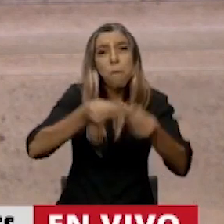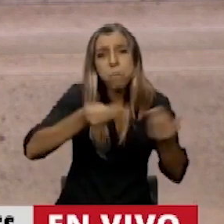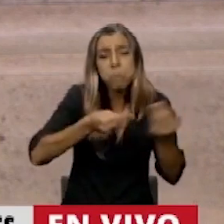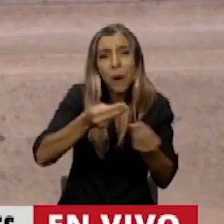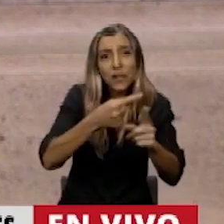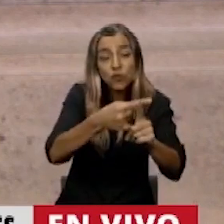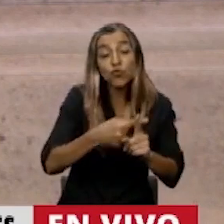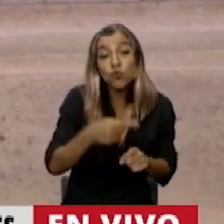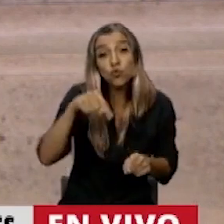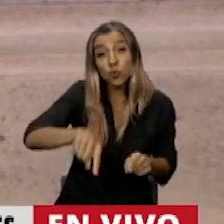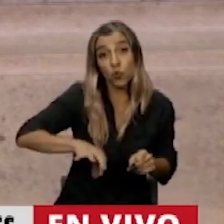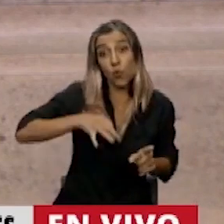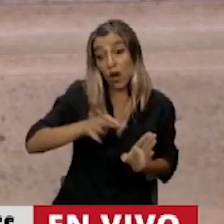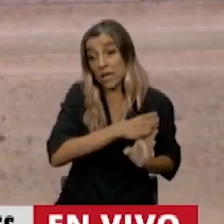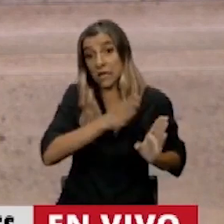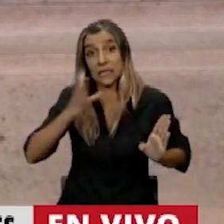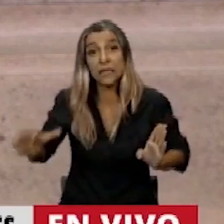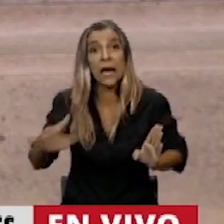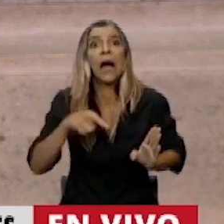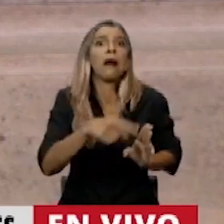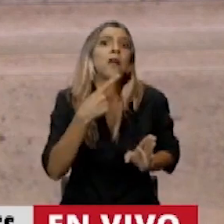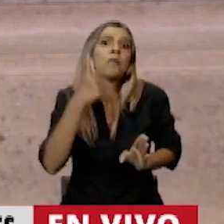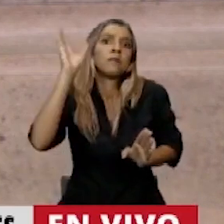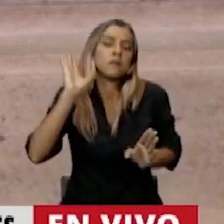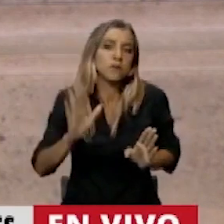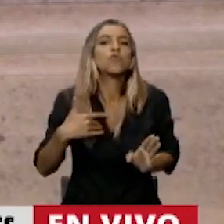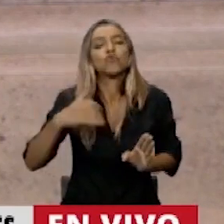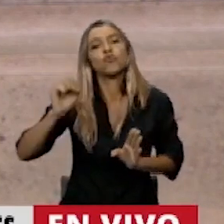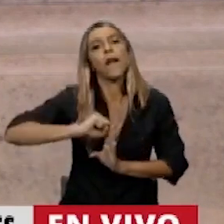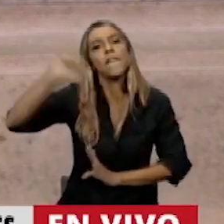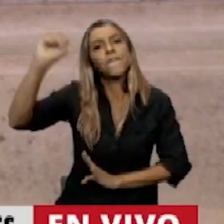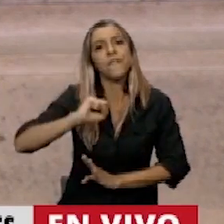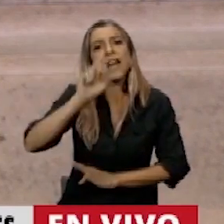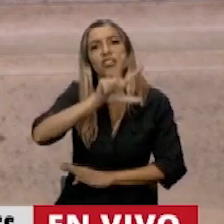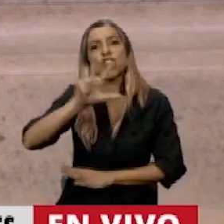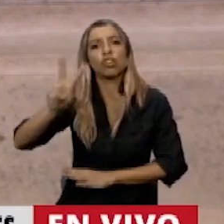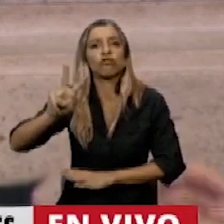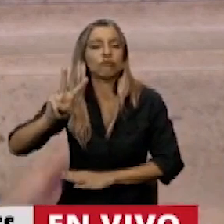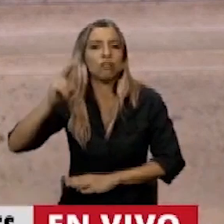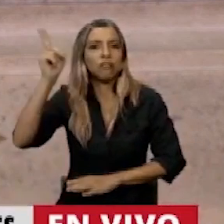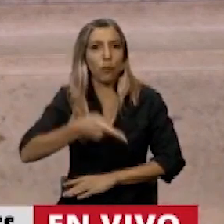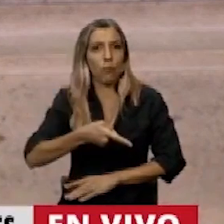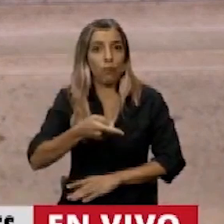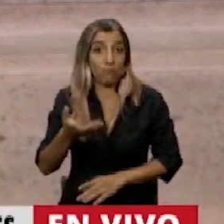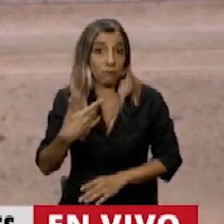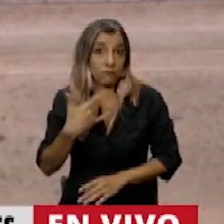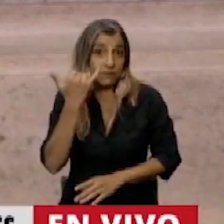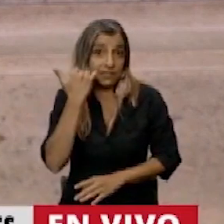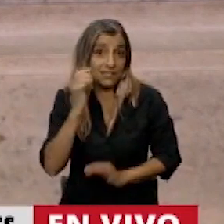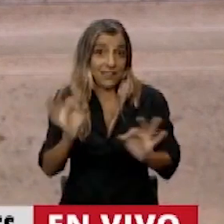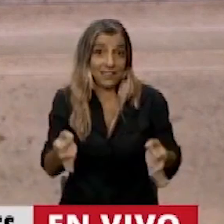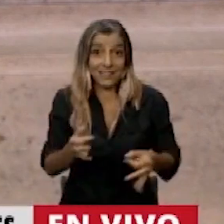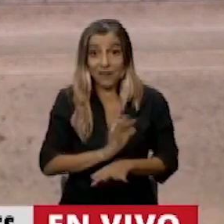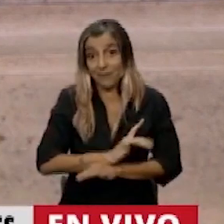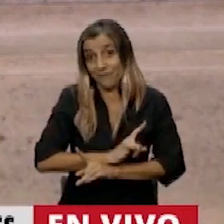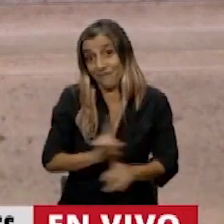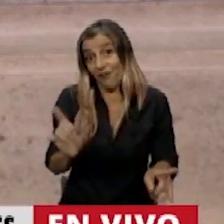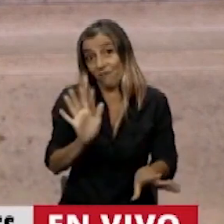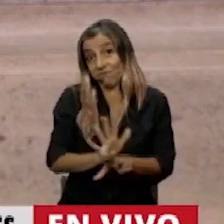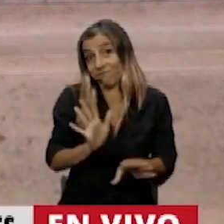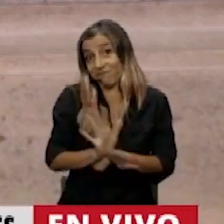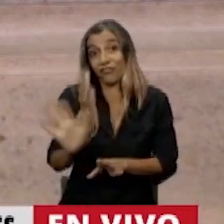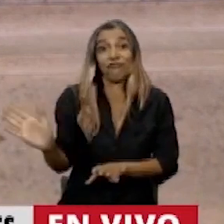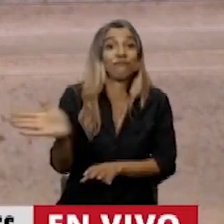para este año, planteaban que iba a terminar en una inflación del 32%. Bueno, no, ya hasta los más conservadores